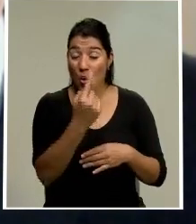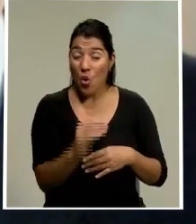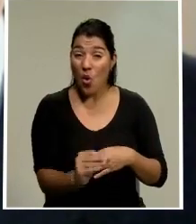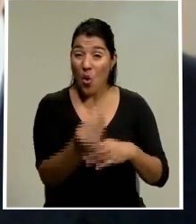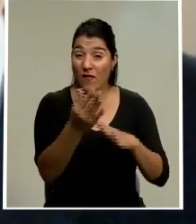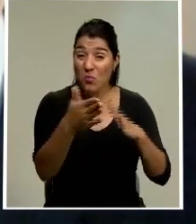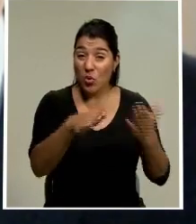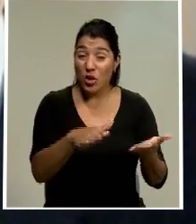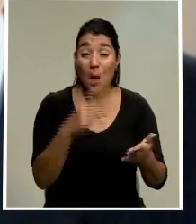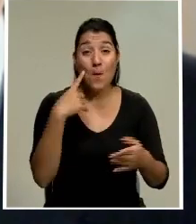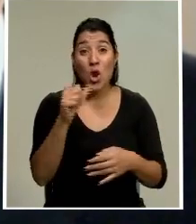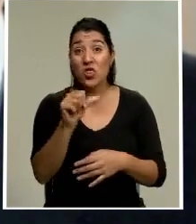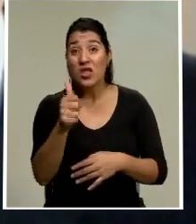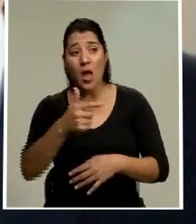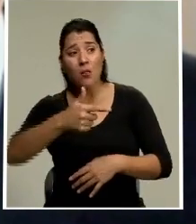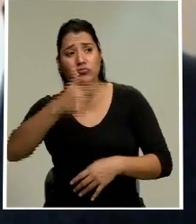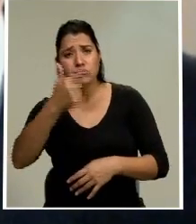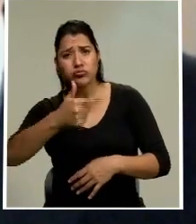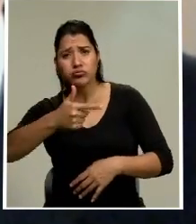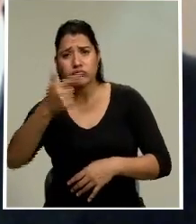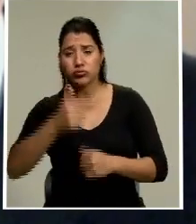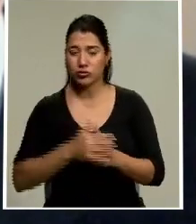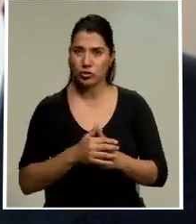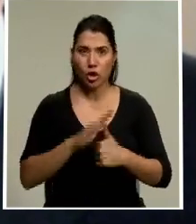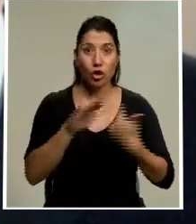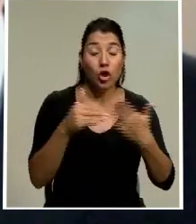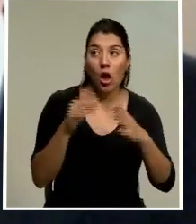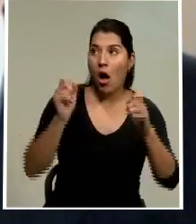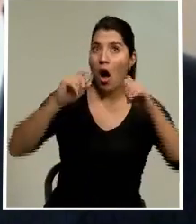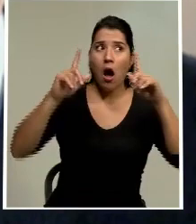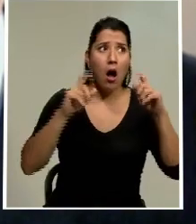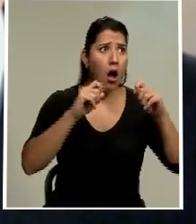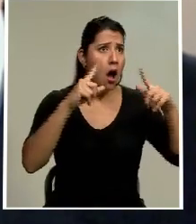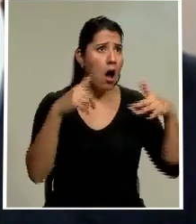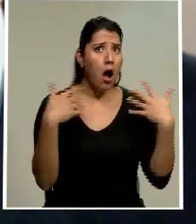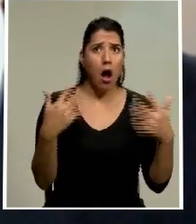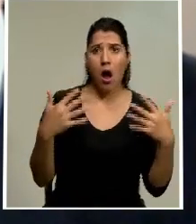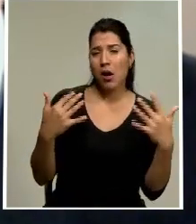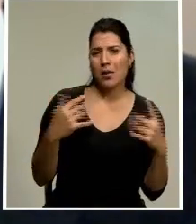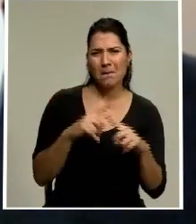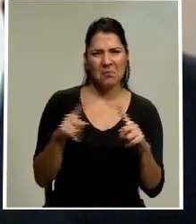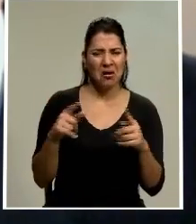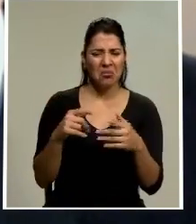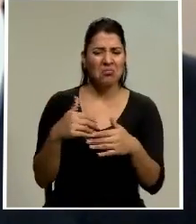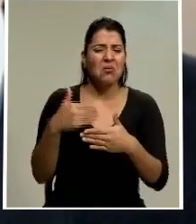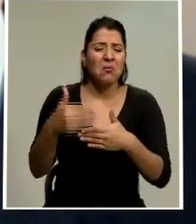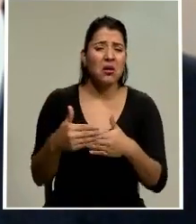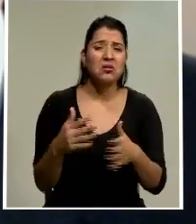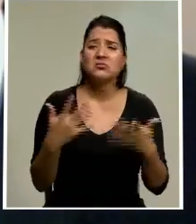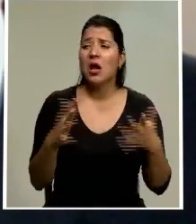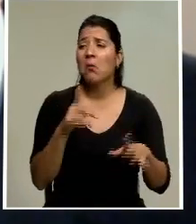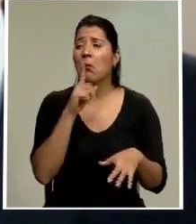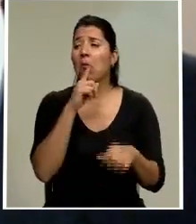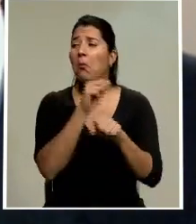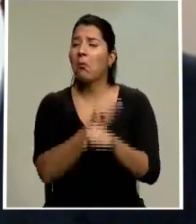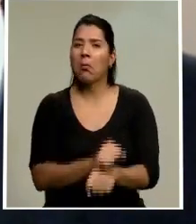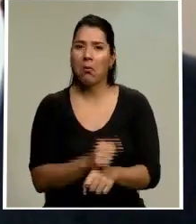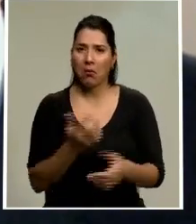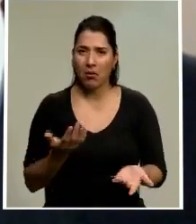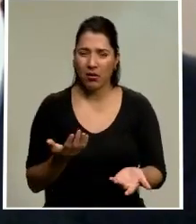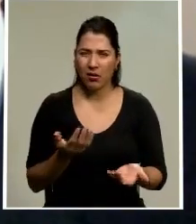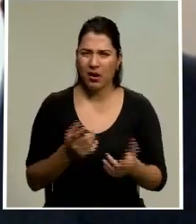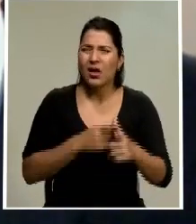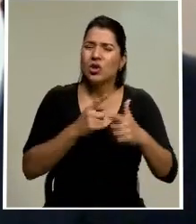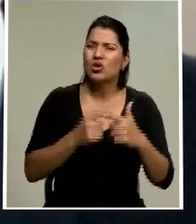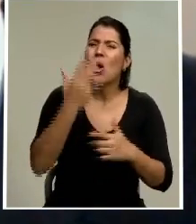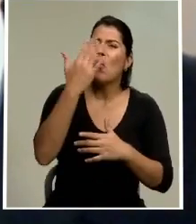Carbonera, todo el mundo se alarma, pero a los pocos días ya nadie habla del tema, la gente se acostumbra. ¿Por qué es tan